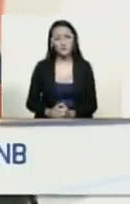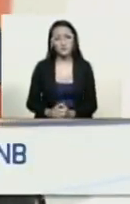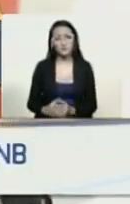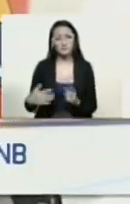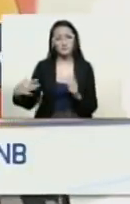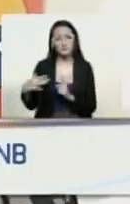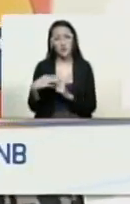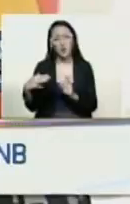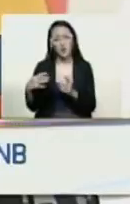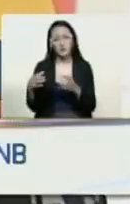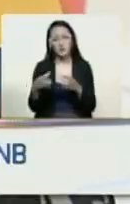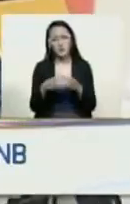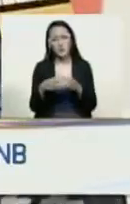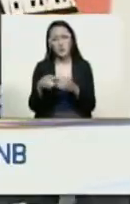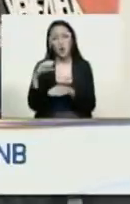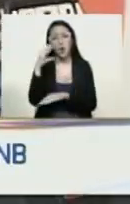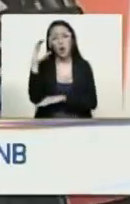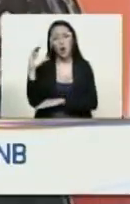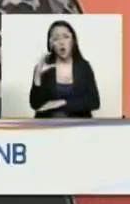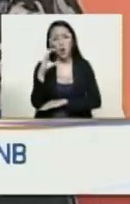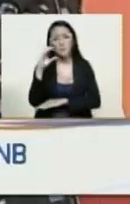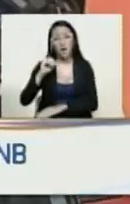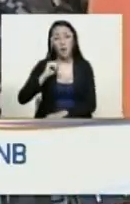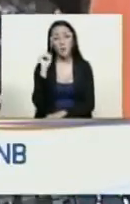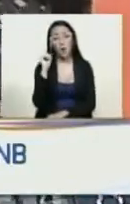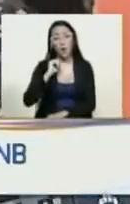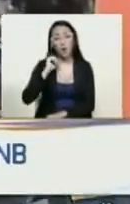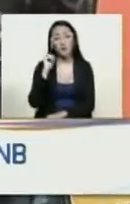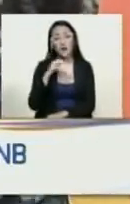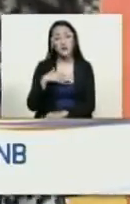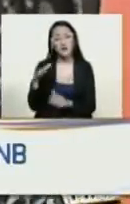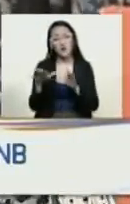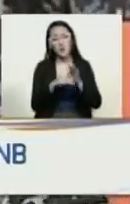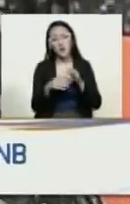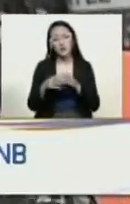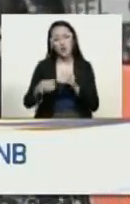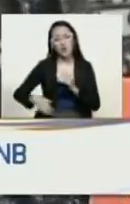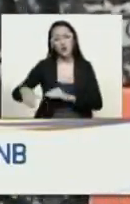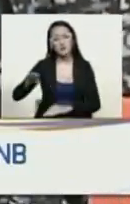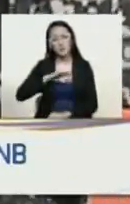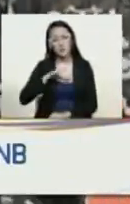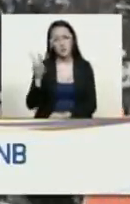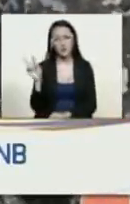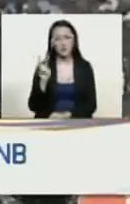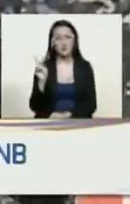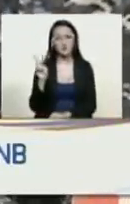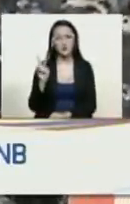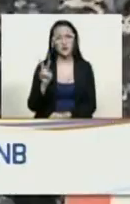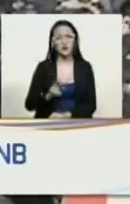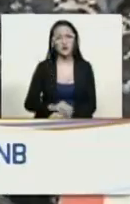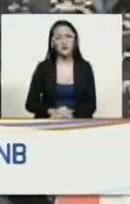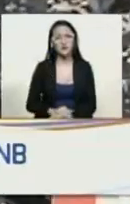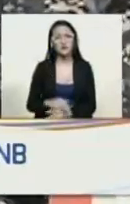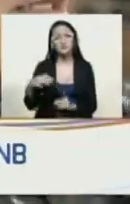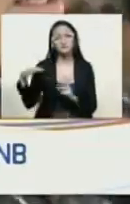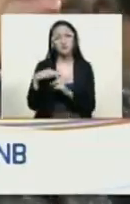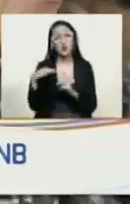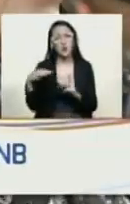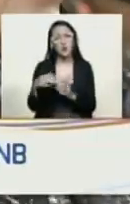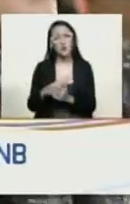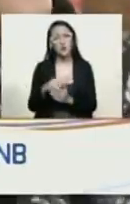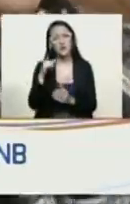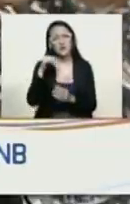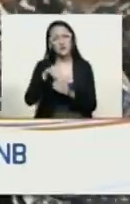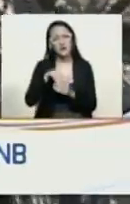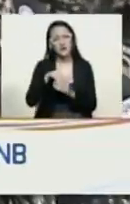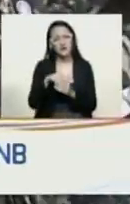la oligarquía colombiana de Bogotá, que quiere apoderarse de las riquezas de Venezuela, que está agredida por la oligarquía